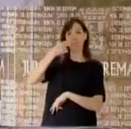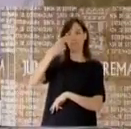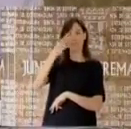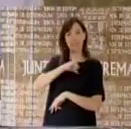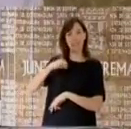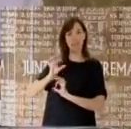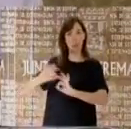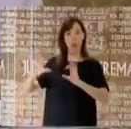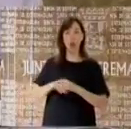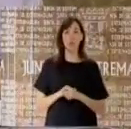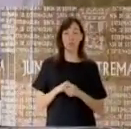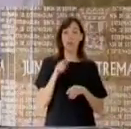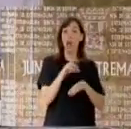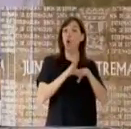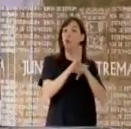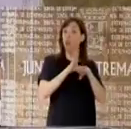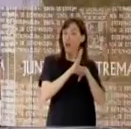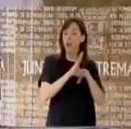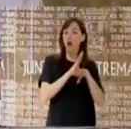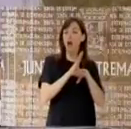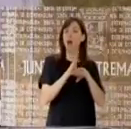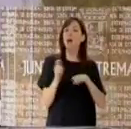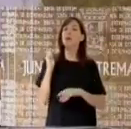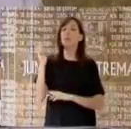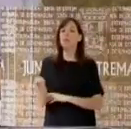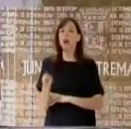Rural, Políticas Agrarias y Territorio, va a aportar